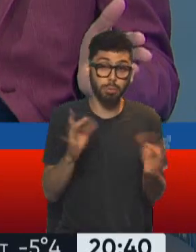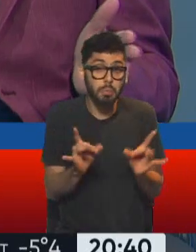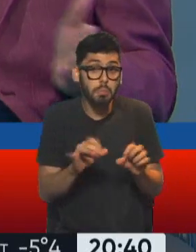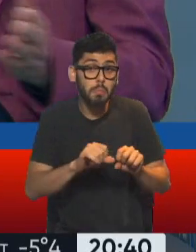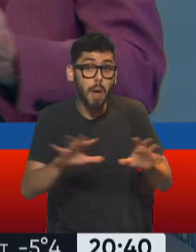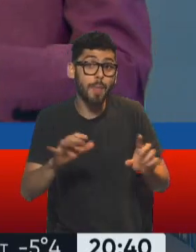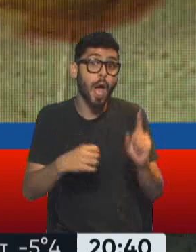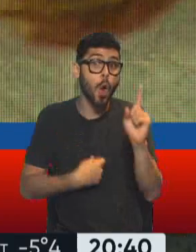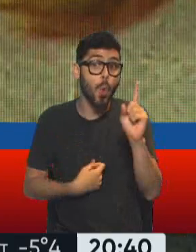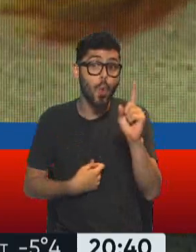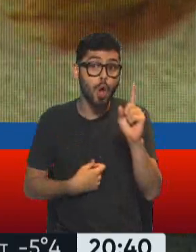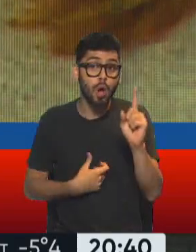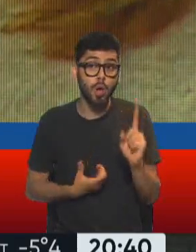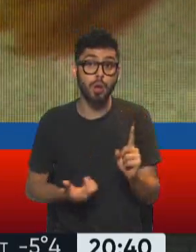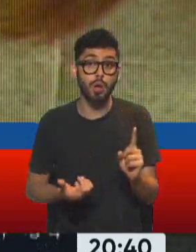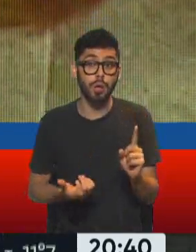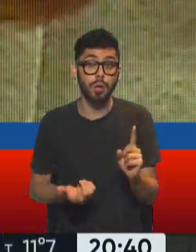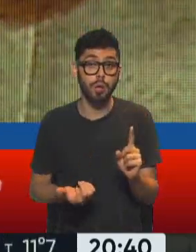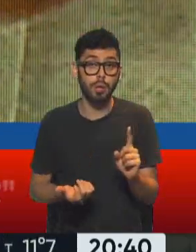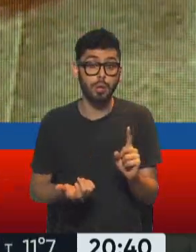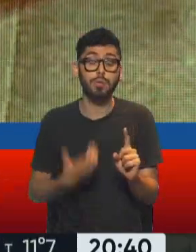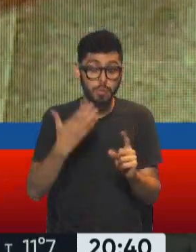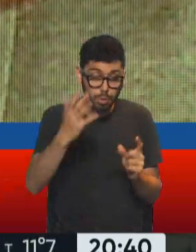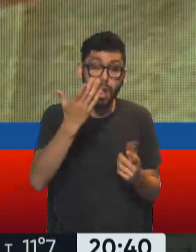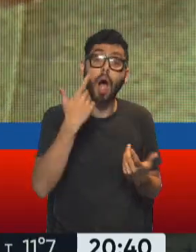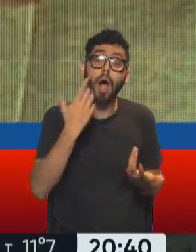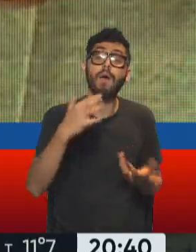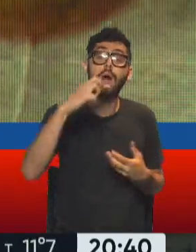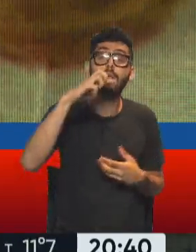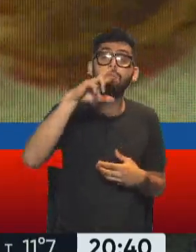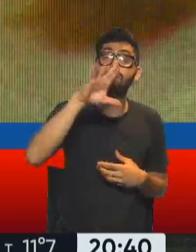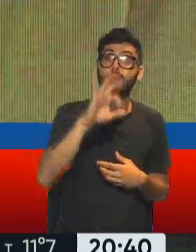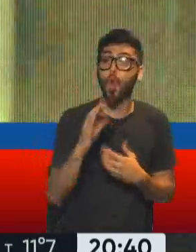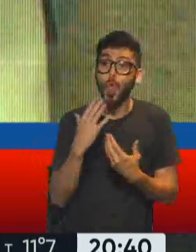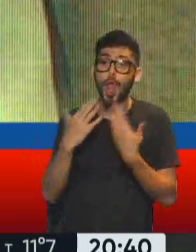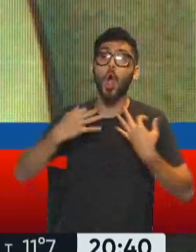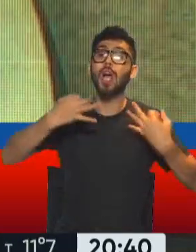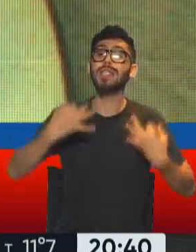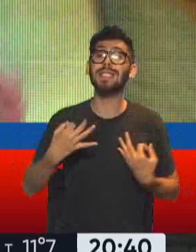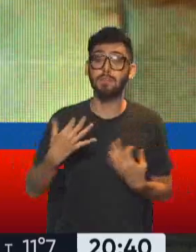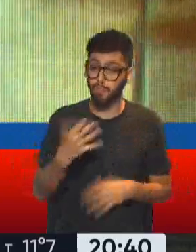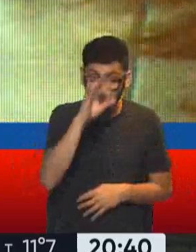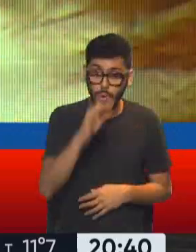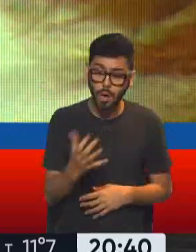pasamos por lo tanto se negó cuando cuando el pro diálogo no seriamente nunca